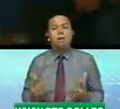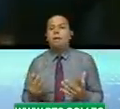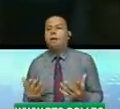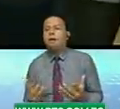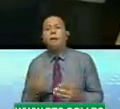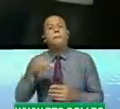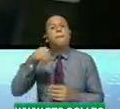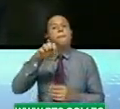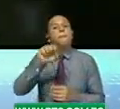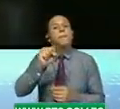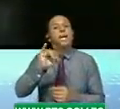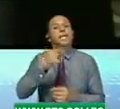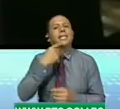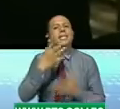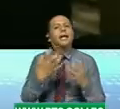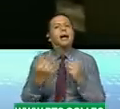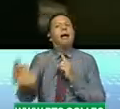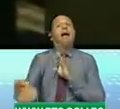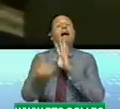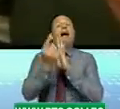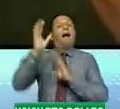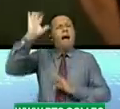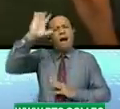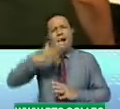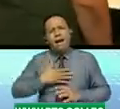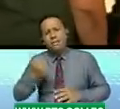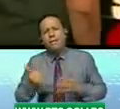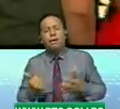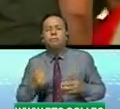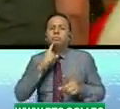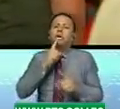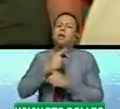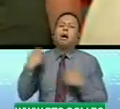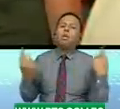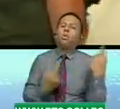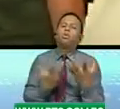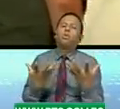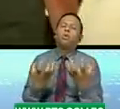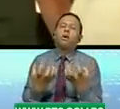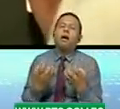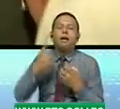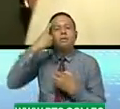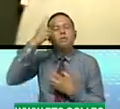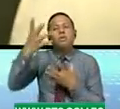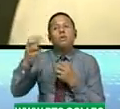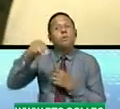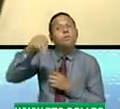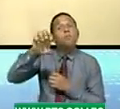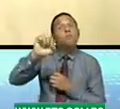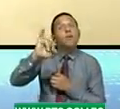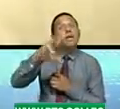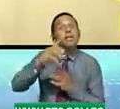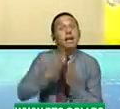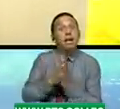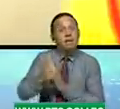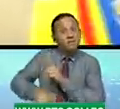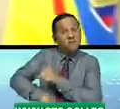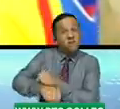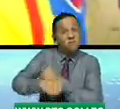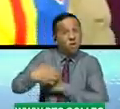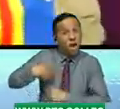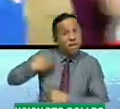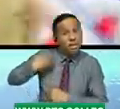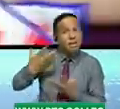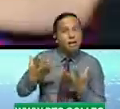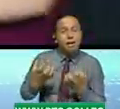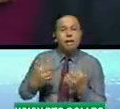a sus fanáticos. Solo un minutito, nada más. Sí, o sea, es el sueño de todos, creo, el que vinimos de acá. Aquí, ¿no? Queremos verlo a Messi, queremos ver a todos los de la selección. Yo